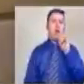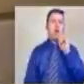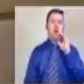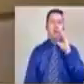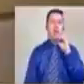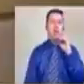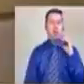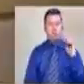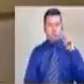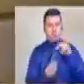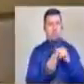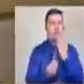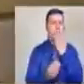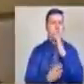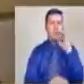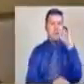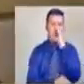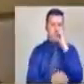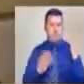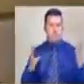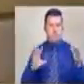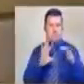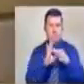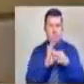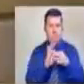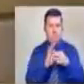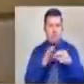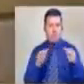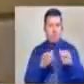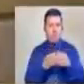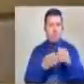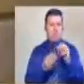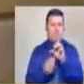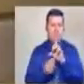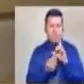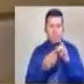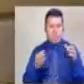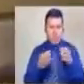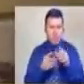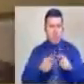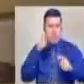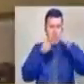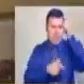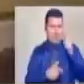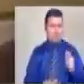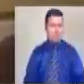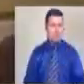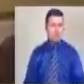autoridades indígenas de Colombia, en alianza de bancada con el Partido Liberal en esta Cámara.